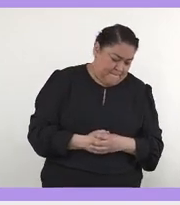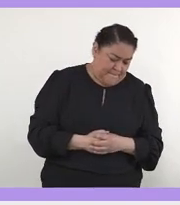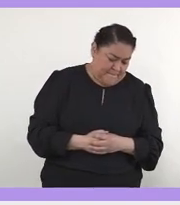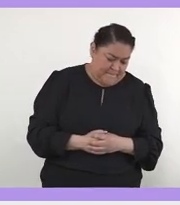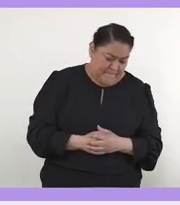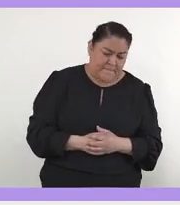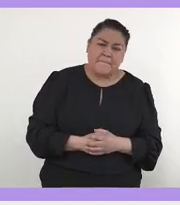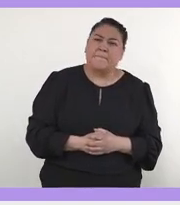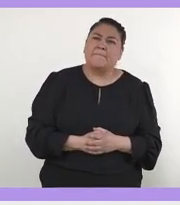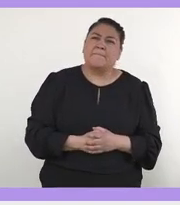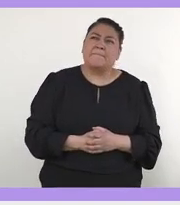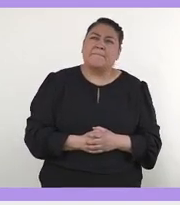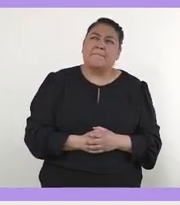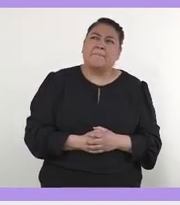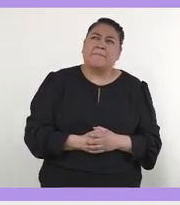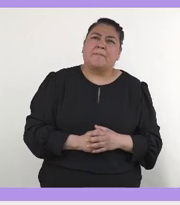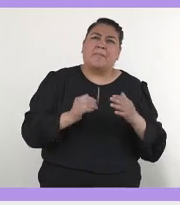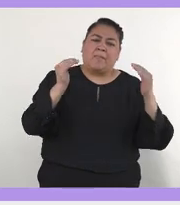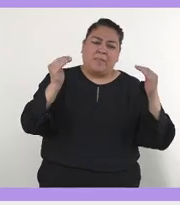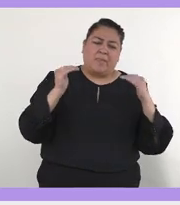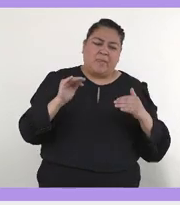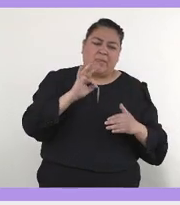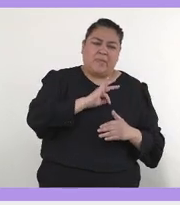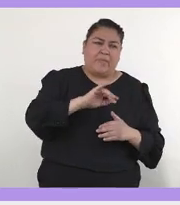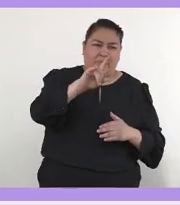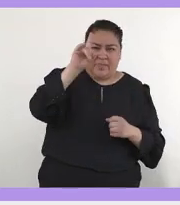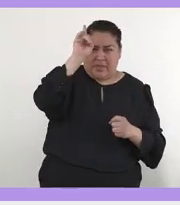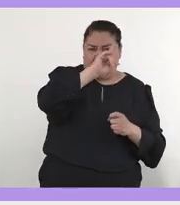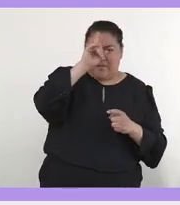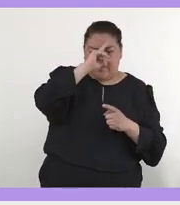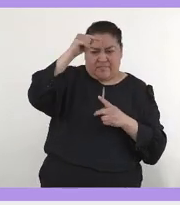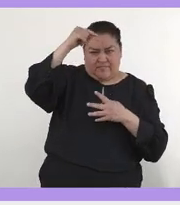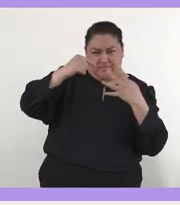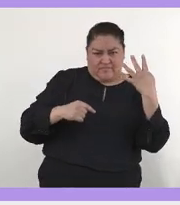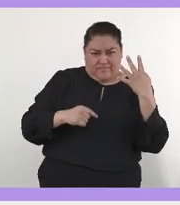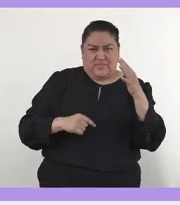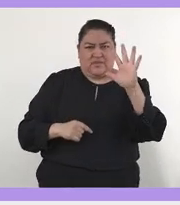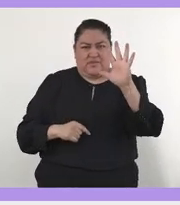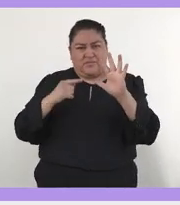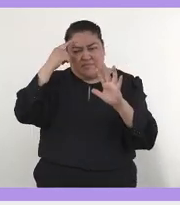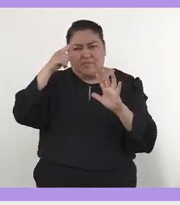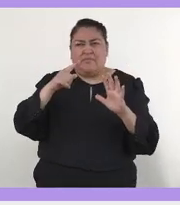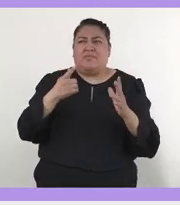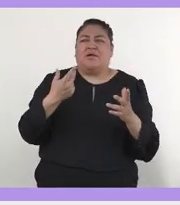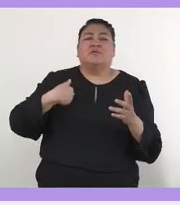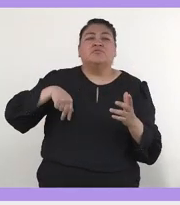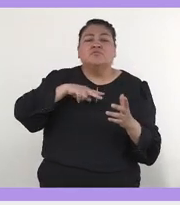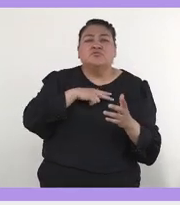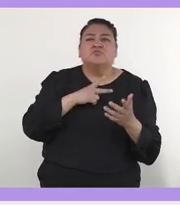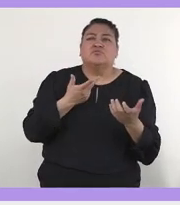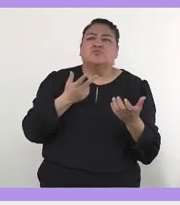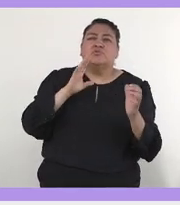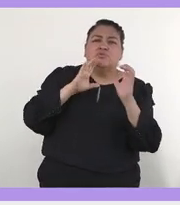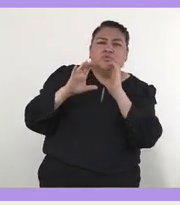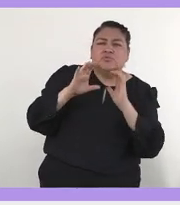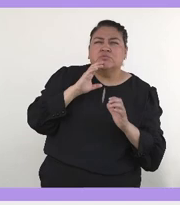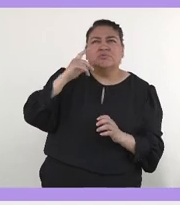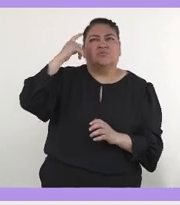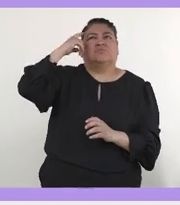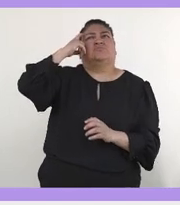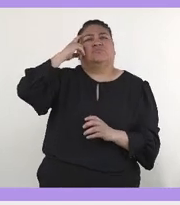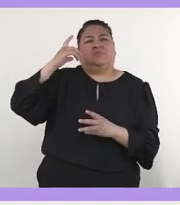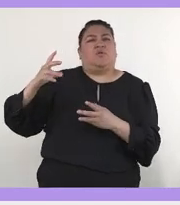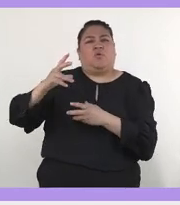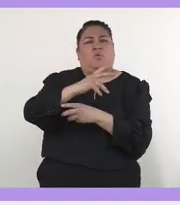Pues bien nos podrías dar como cinco tips o cinco formas en las que podemos nosotros empezar a pensar más en